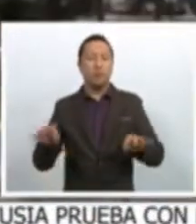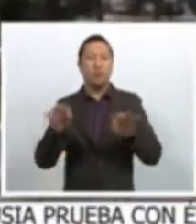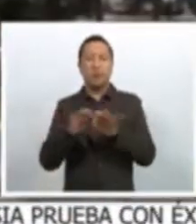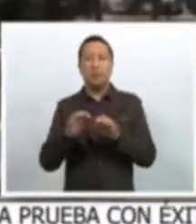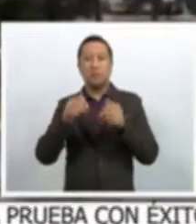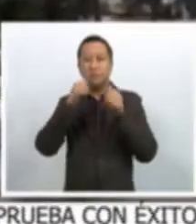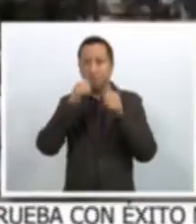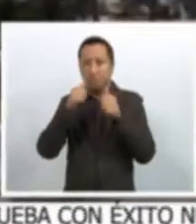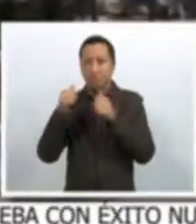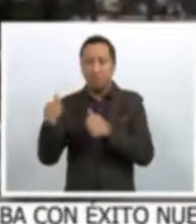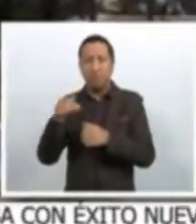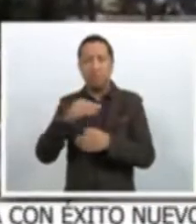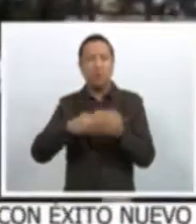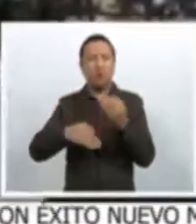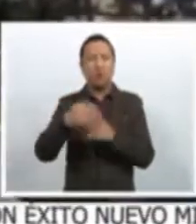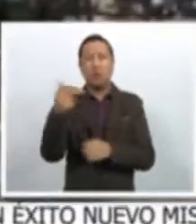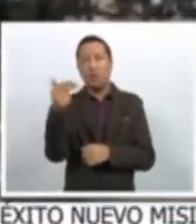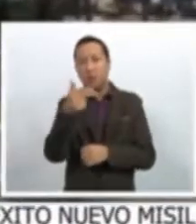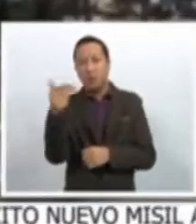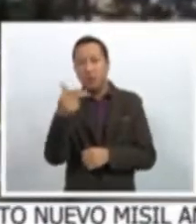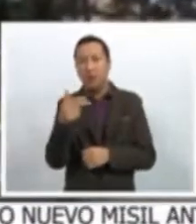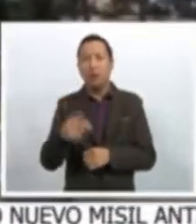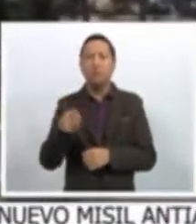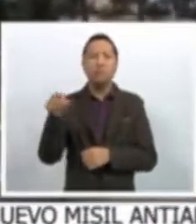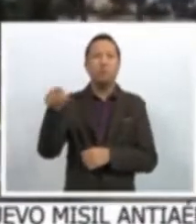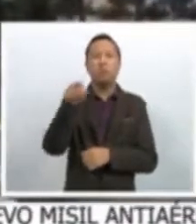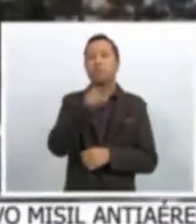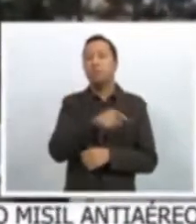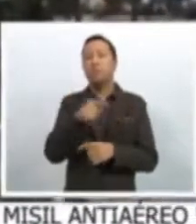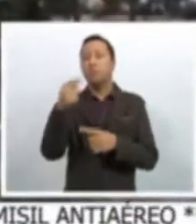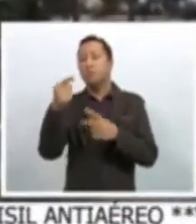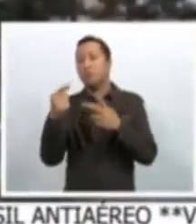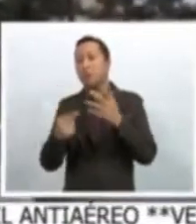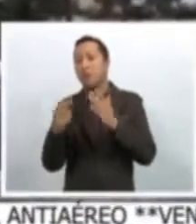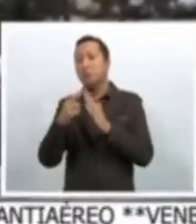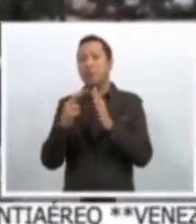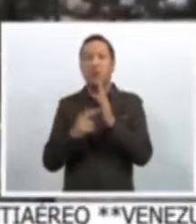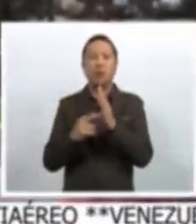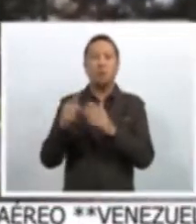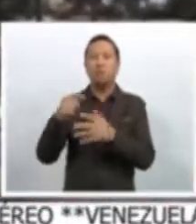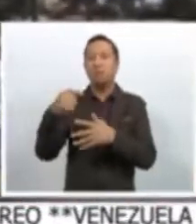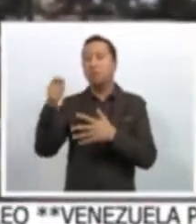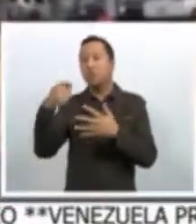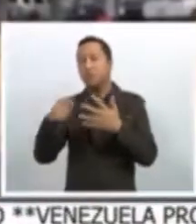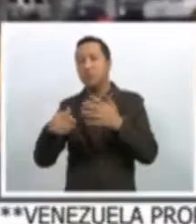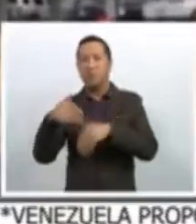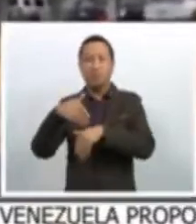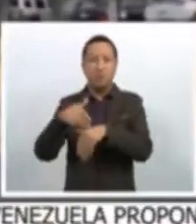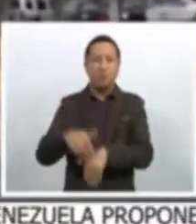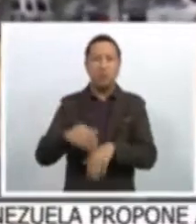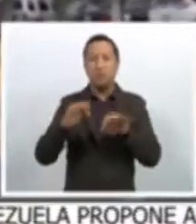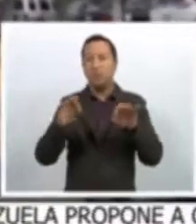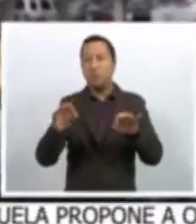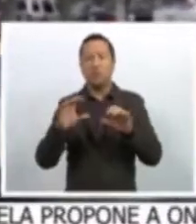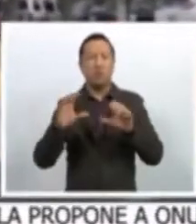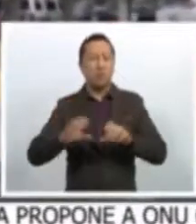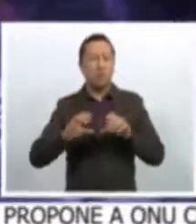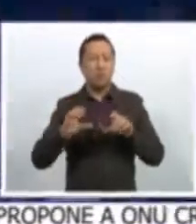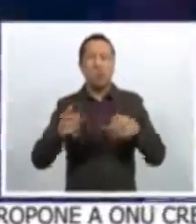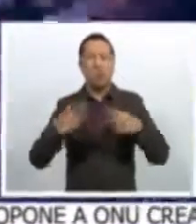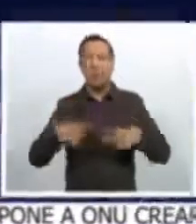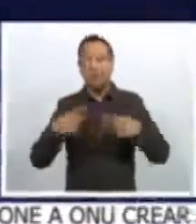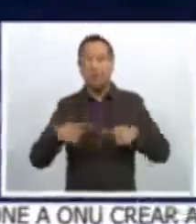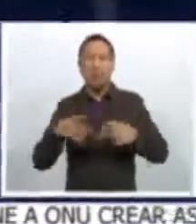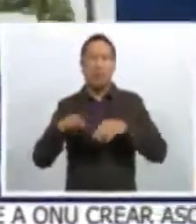hoteles atiendan a cabalidad las medidas sanitarias para prevenir contagios del nuevo coronavirus entre sus huéspedes, empleados y